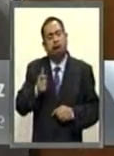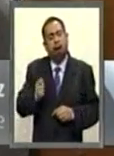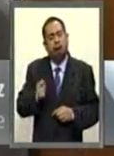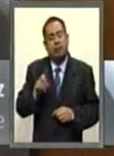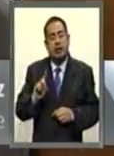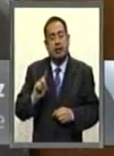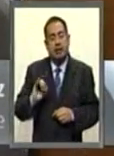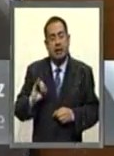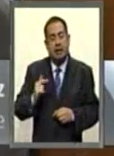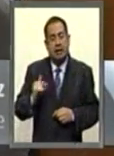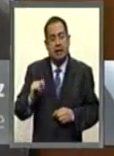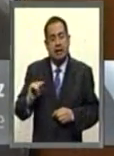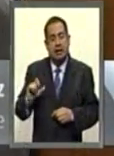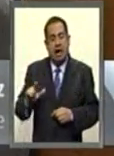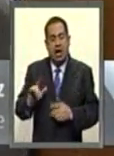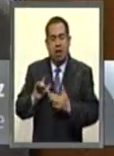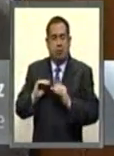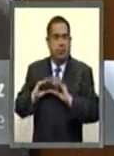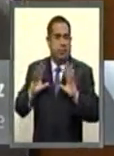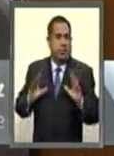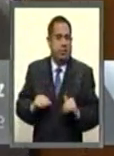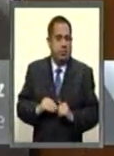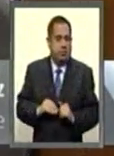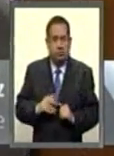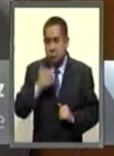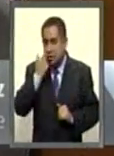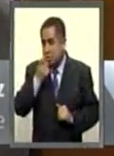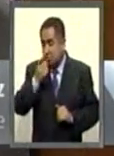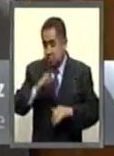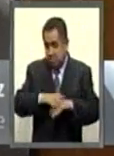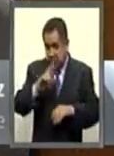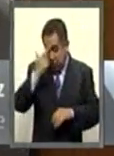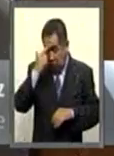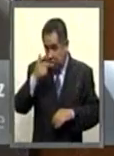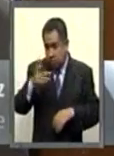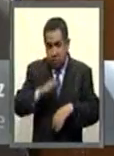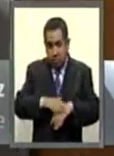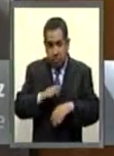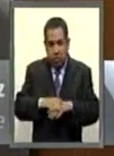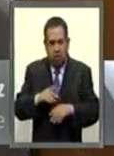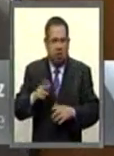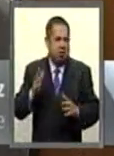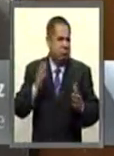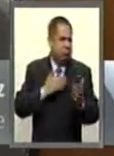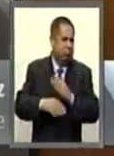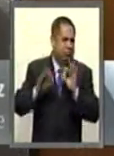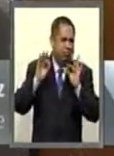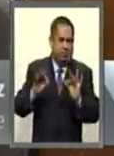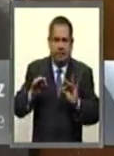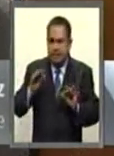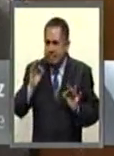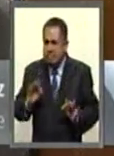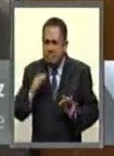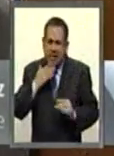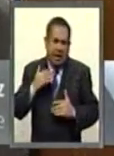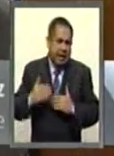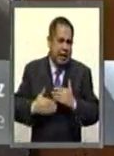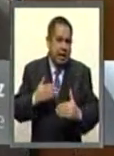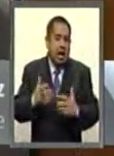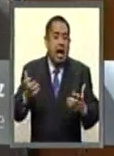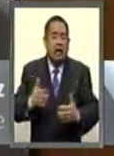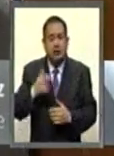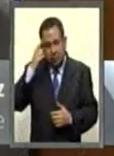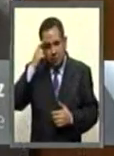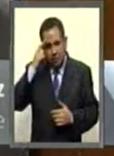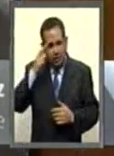digital. Que por cierto, quiero recordar que fue un exitoso ejercicio lo que se